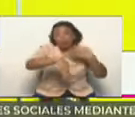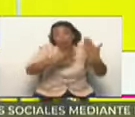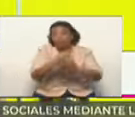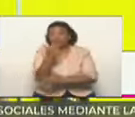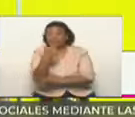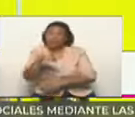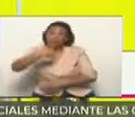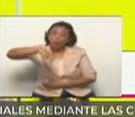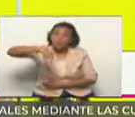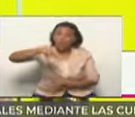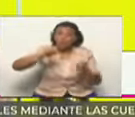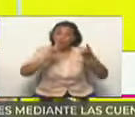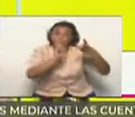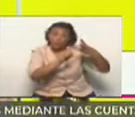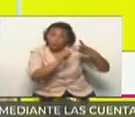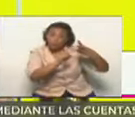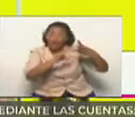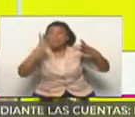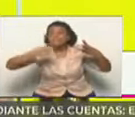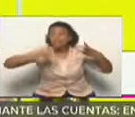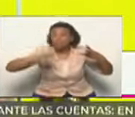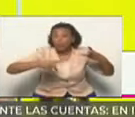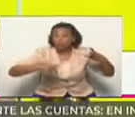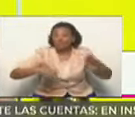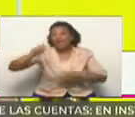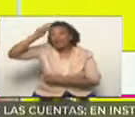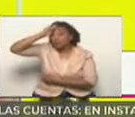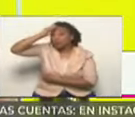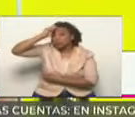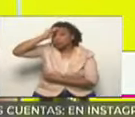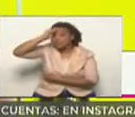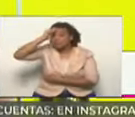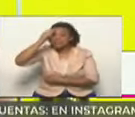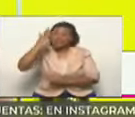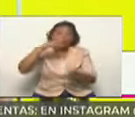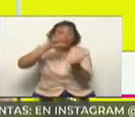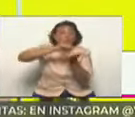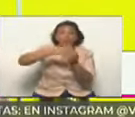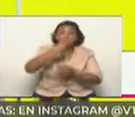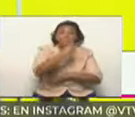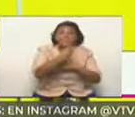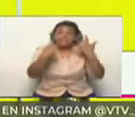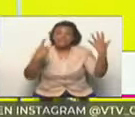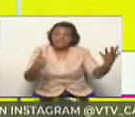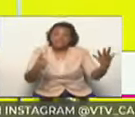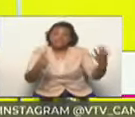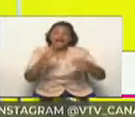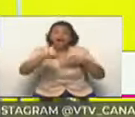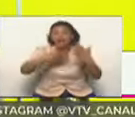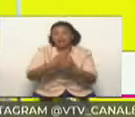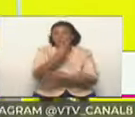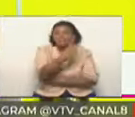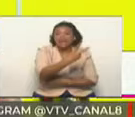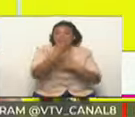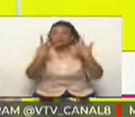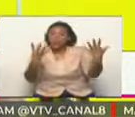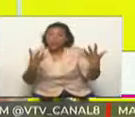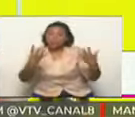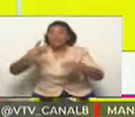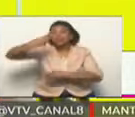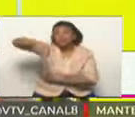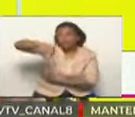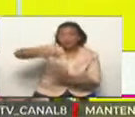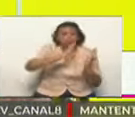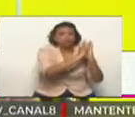de noviembre. Y vamos a participar en Turquille, en la Musiat, del 26 al 29 de noviembre. Todos,